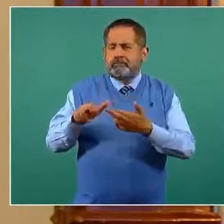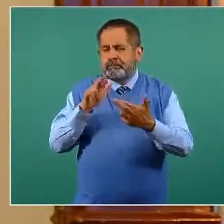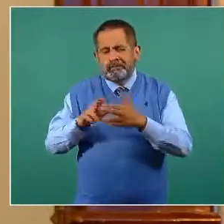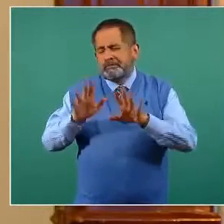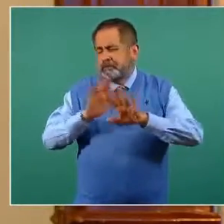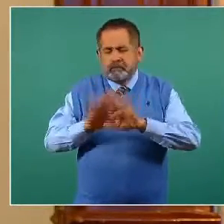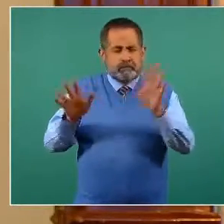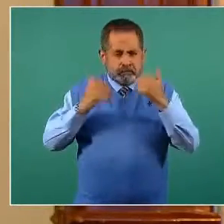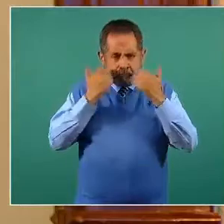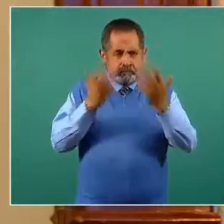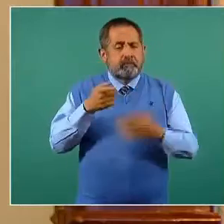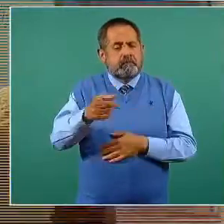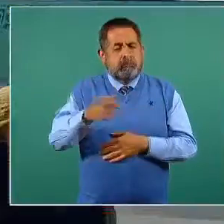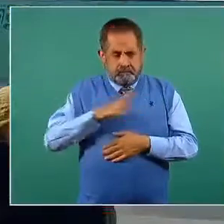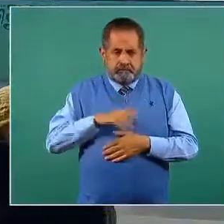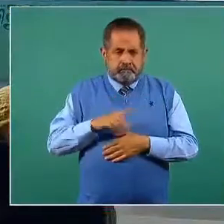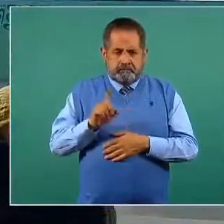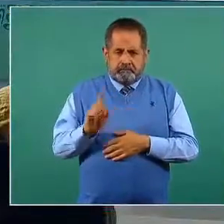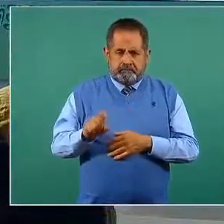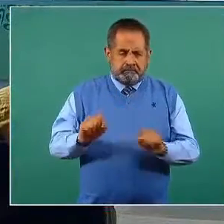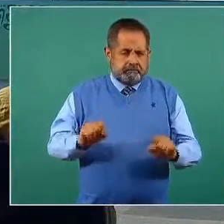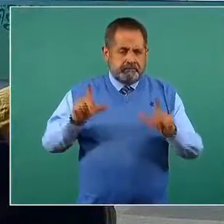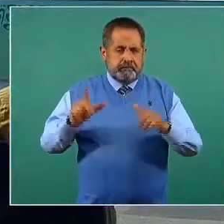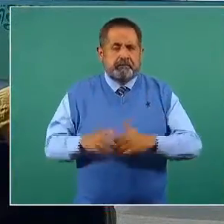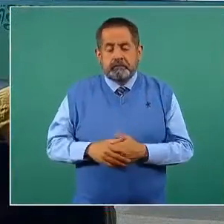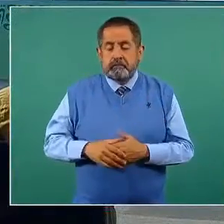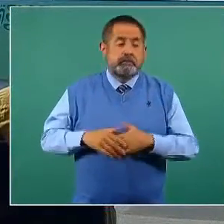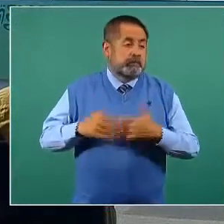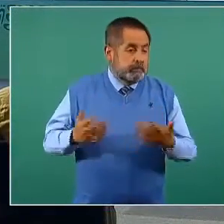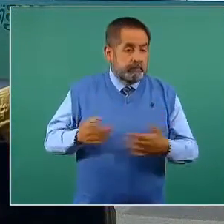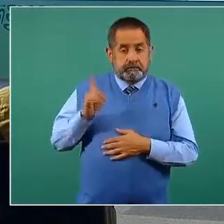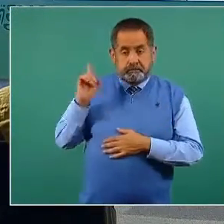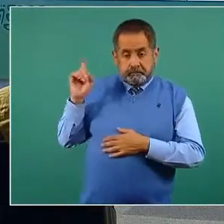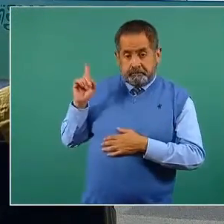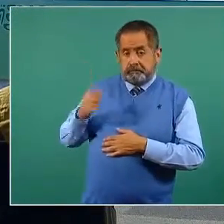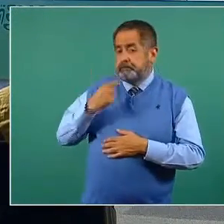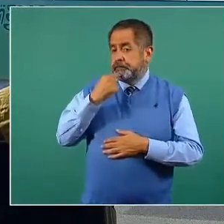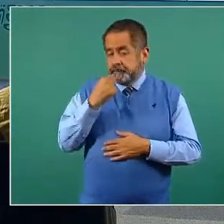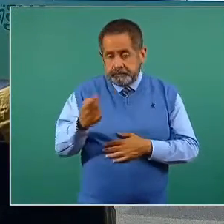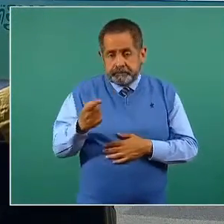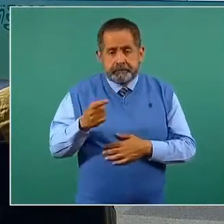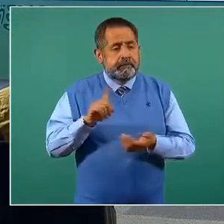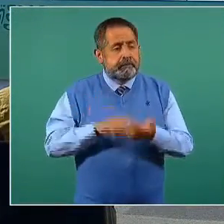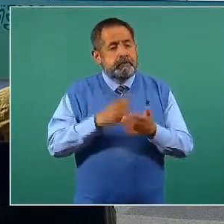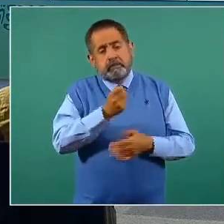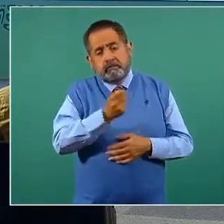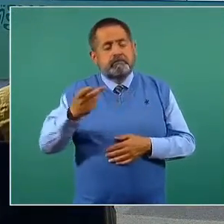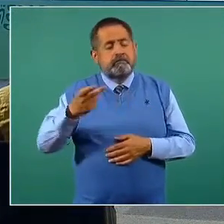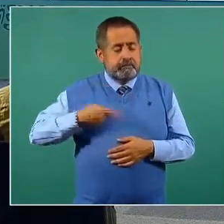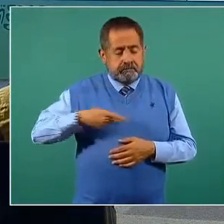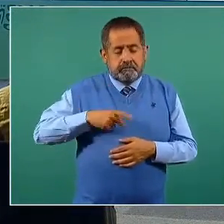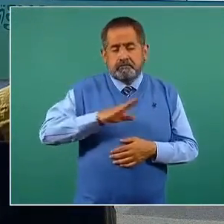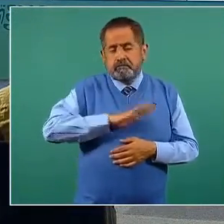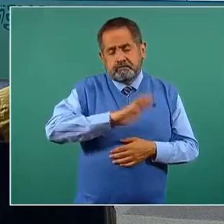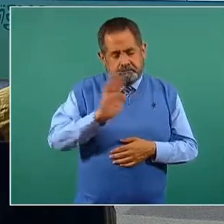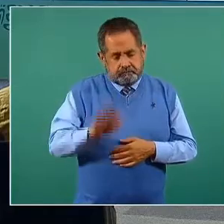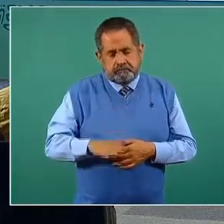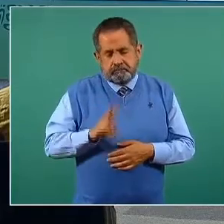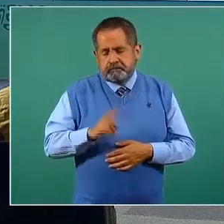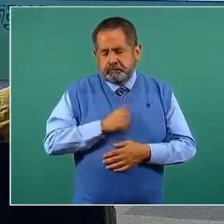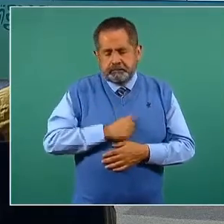tipos de agrupación. Pero justo lo que el exceso de mortalidad nos dice es que hay personas que lamentablemente han